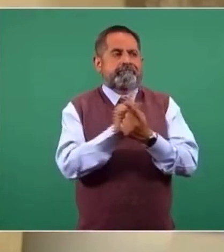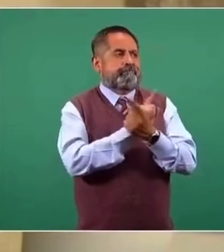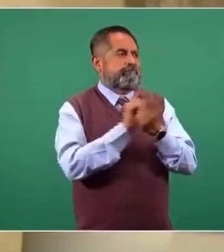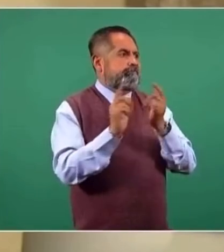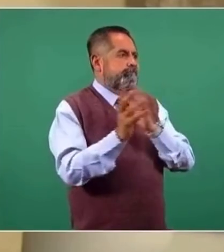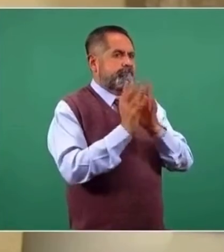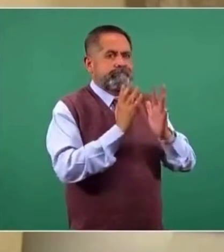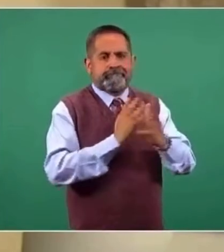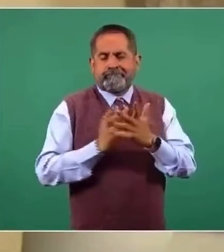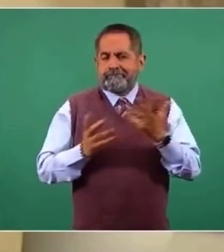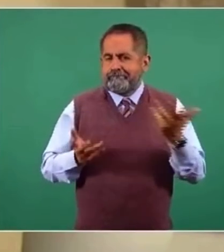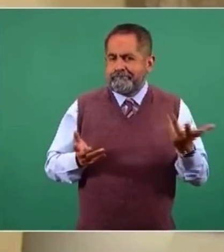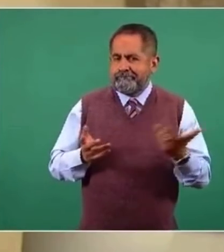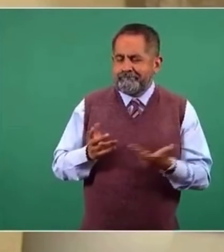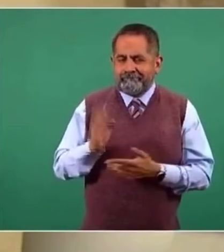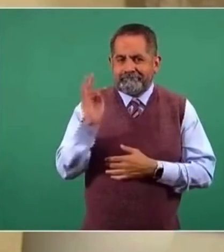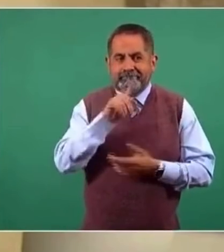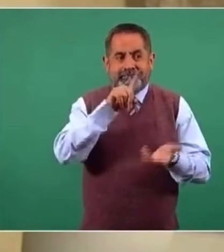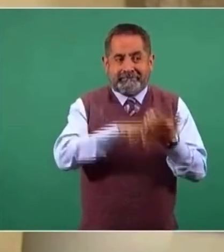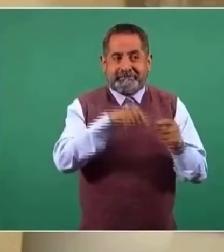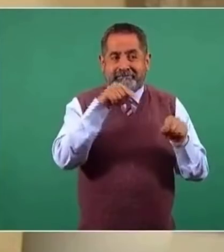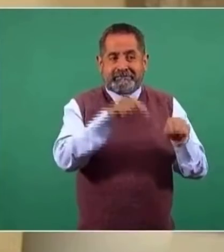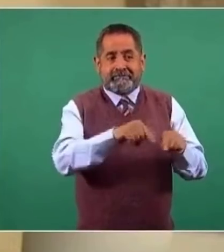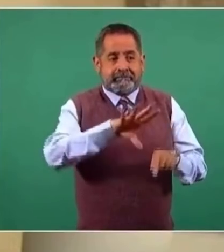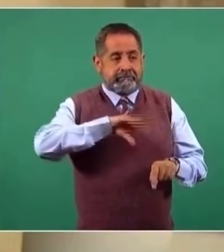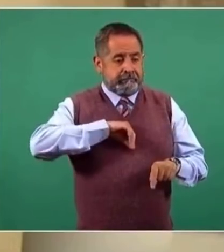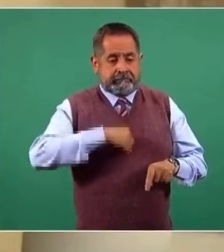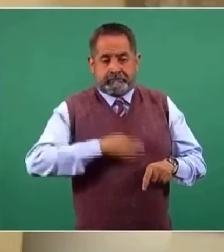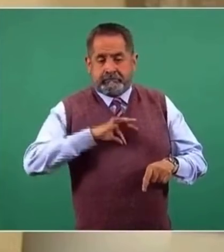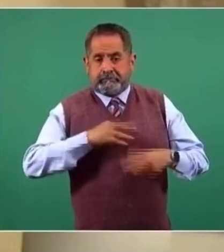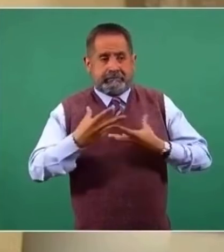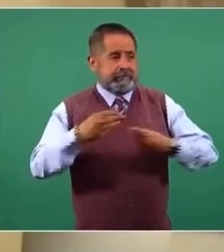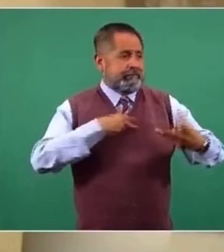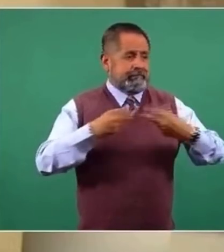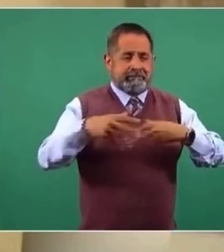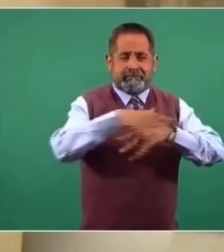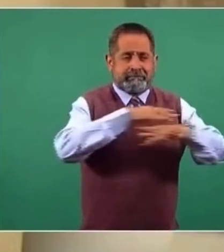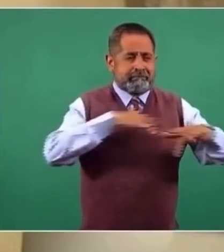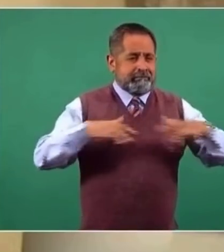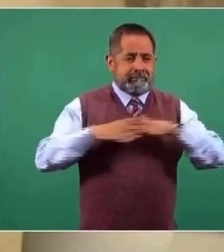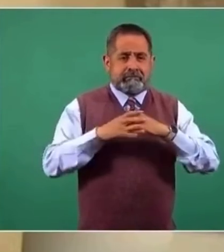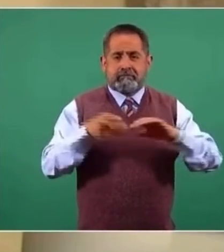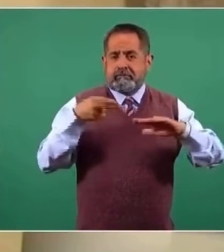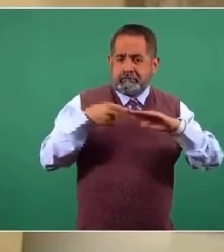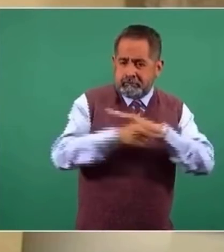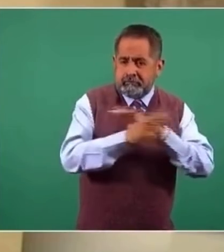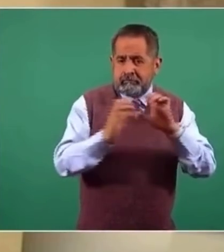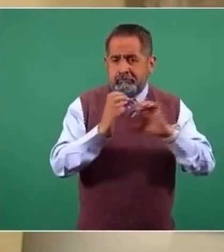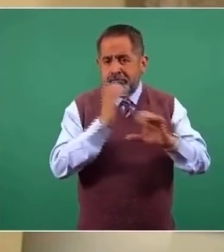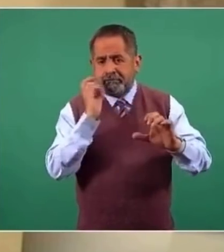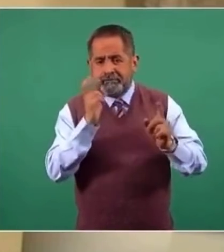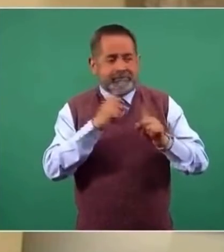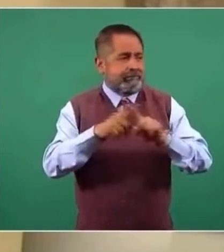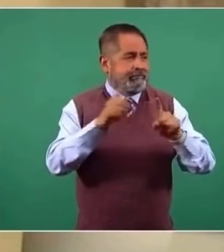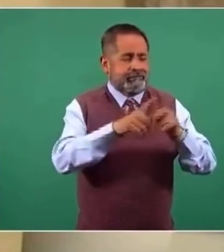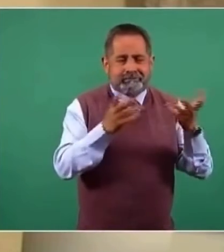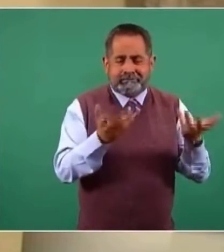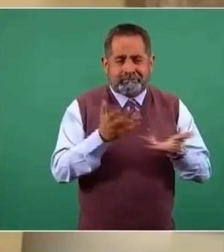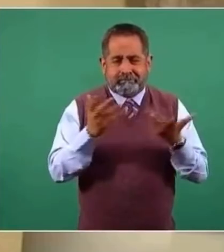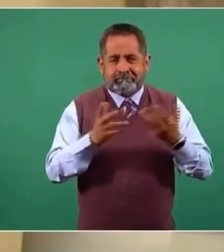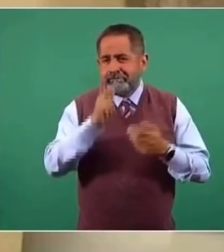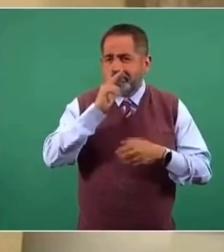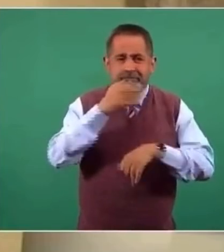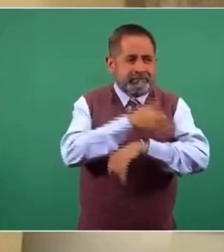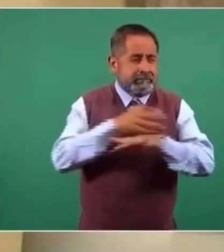un gran posible foco de contagio, la movilidad en el transporte con los alumnos, los padres de familia, va a ser